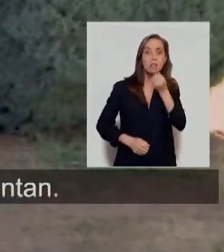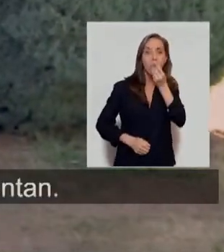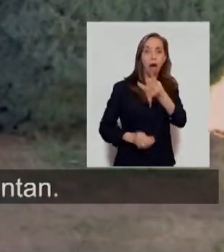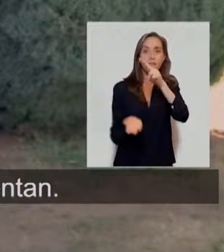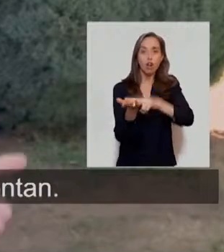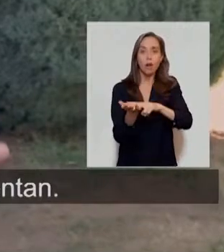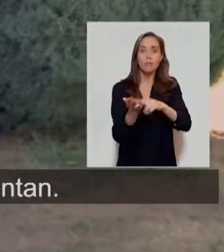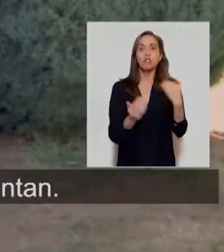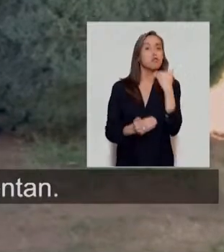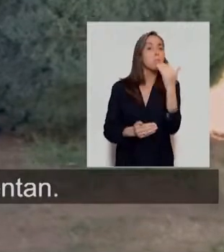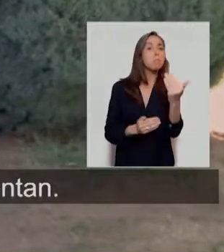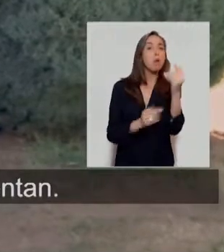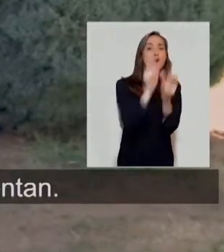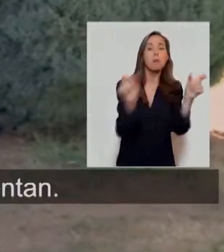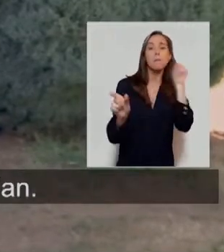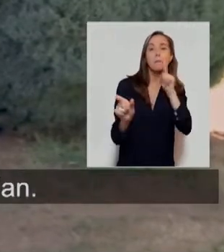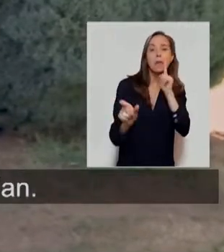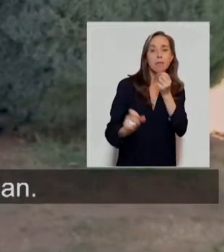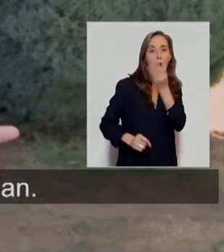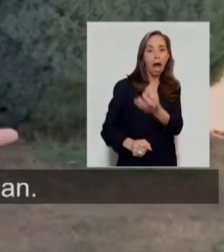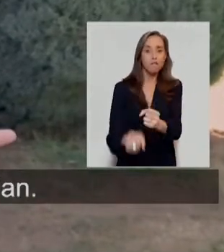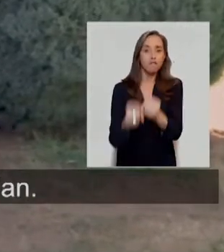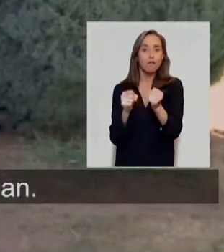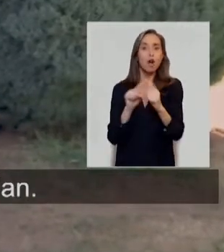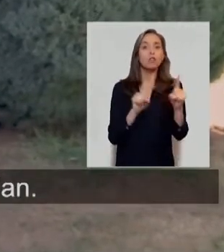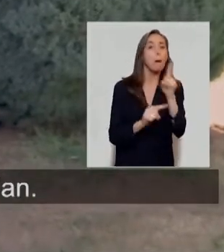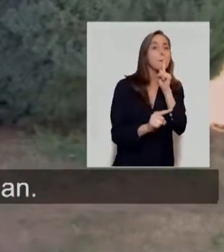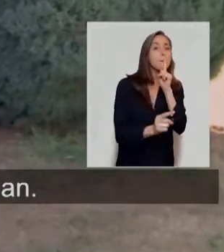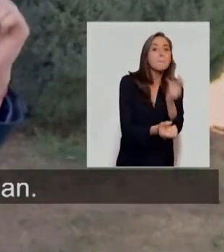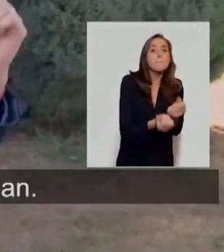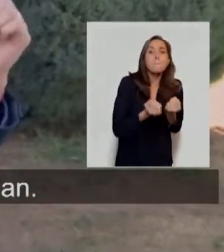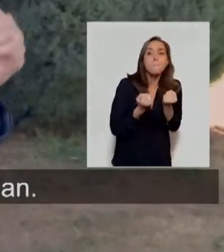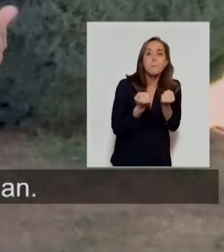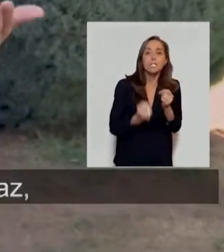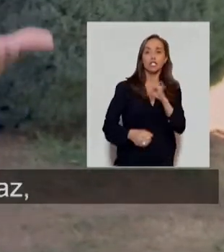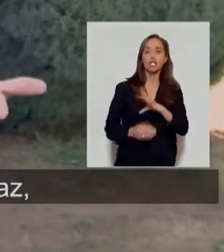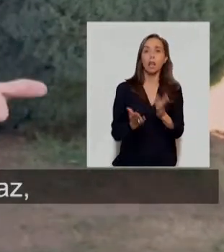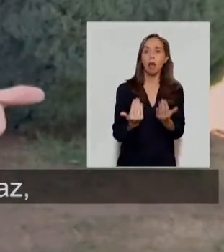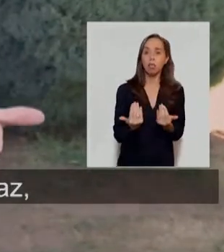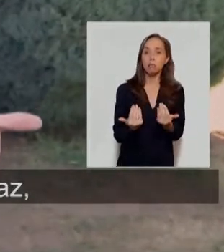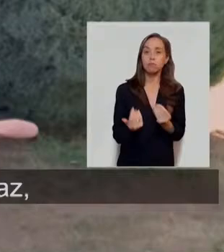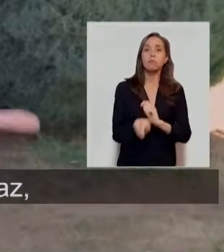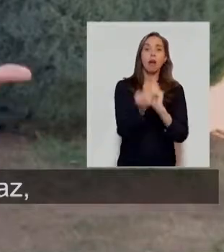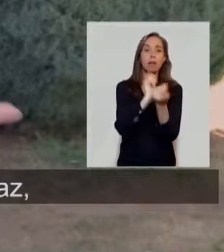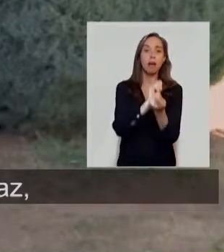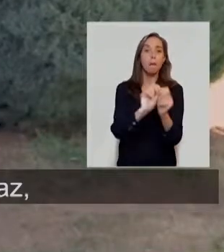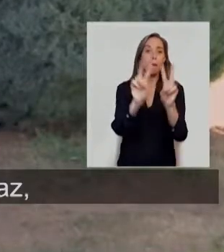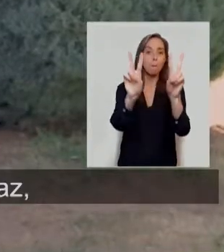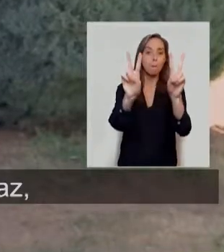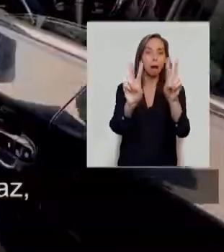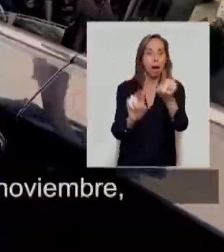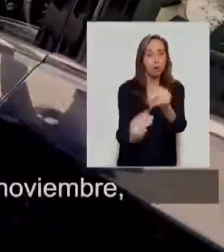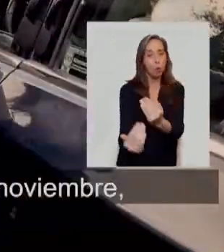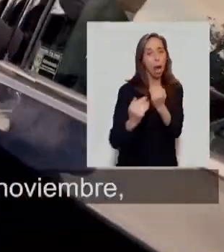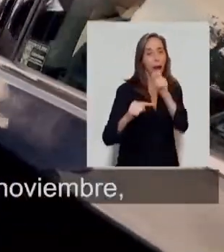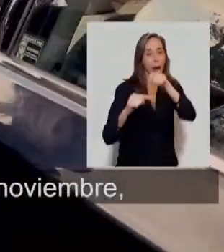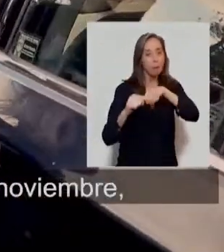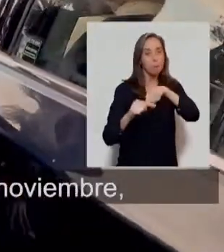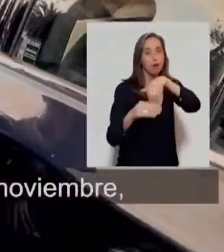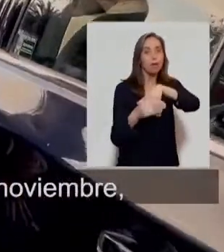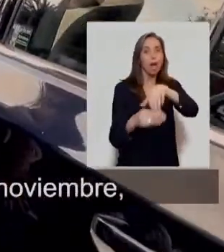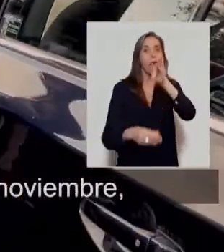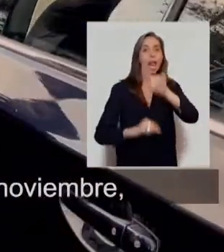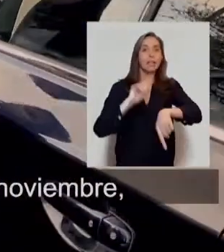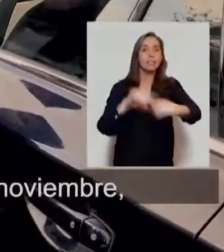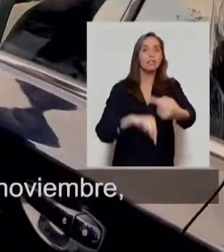voy a decir la verdad aunque otros mientan voy a gran fuerte a lo que otros callan porque chile necesita cambios en paso apóyame